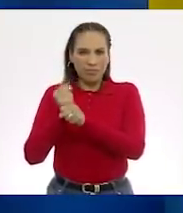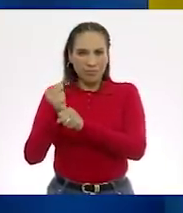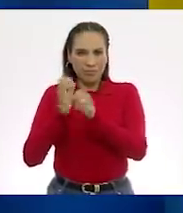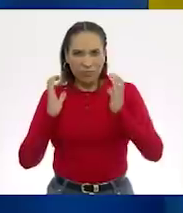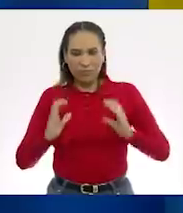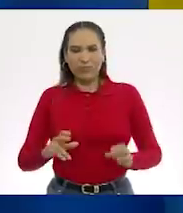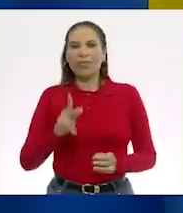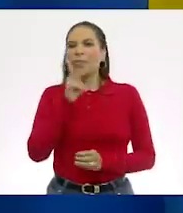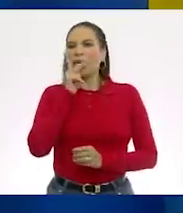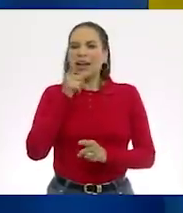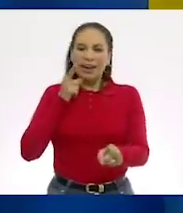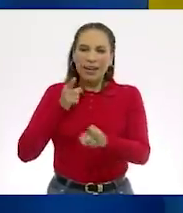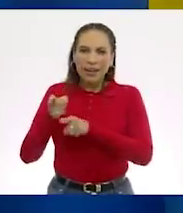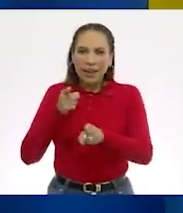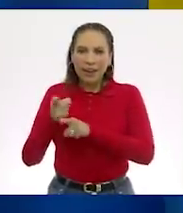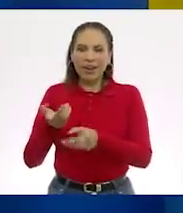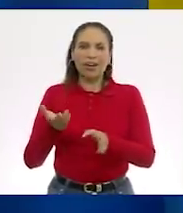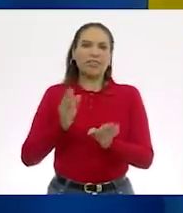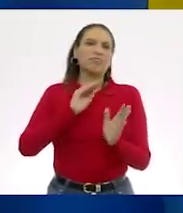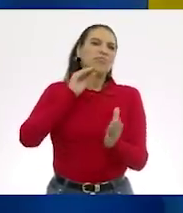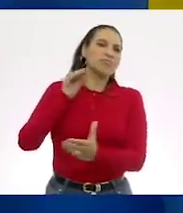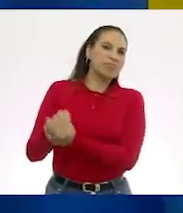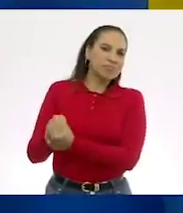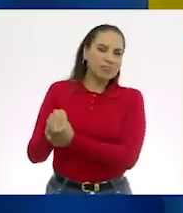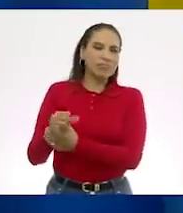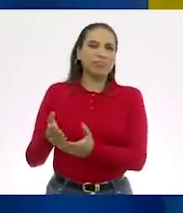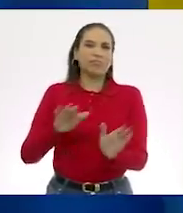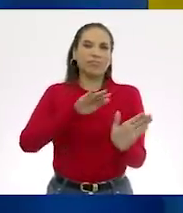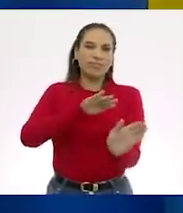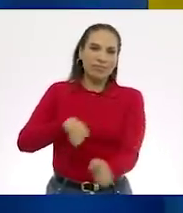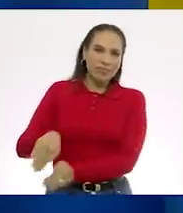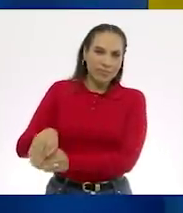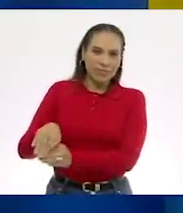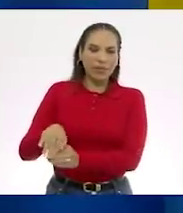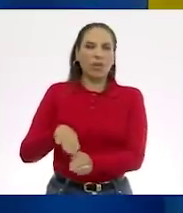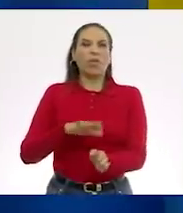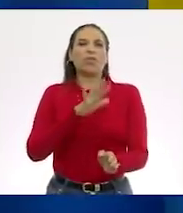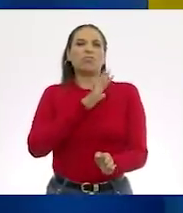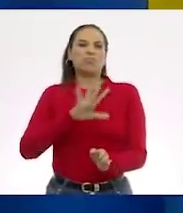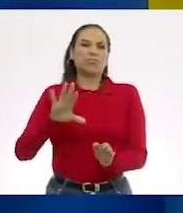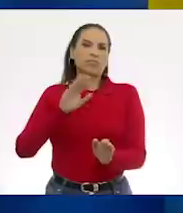con palabras o ignorando, excluyendo o